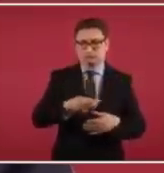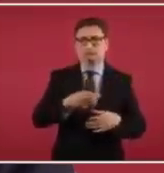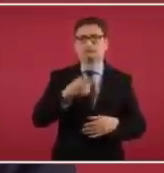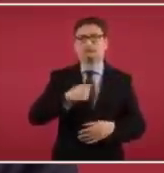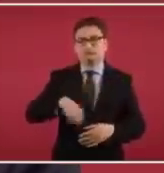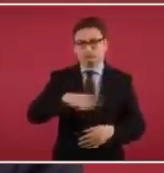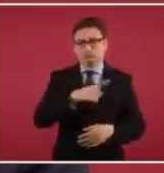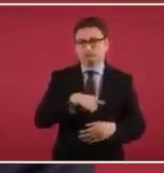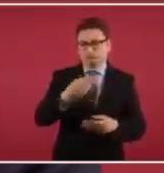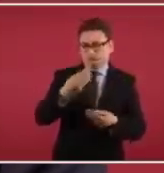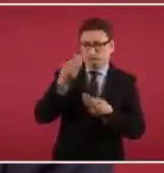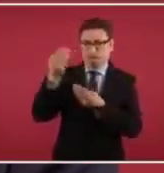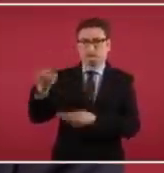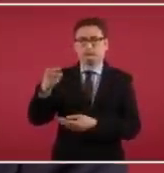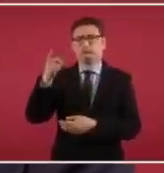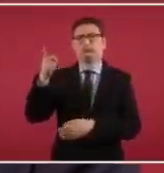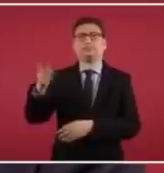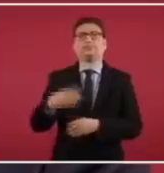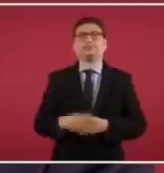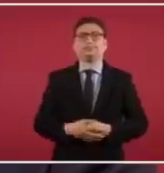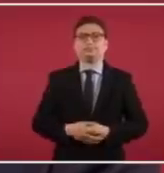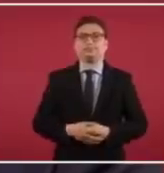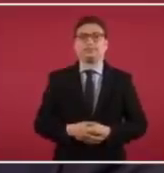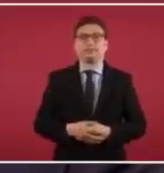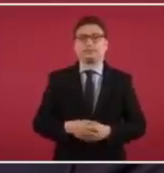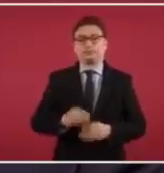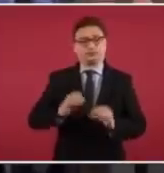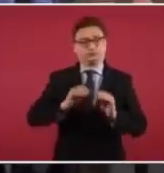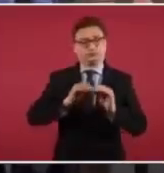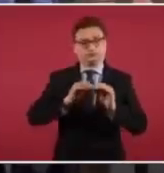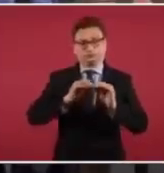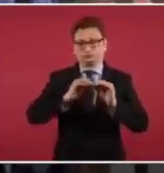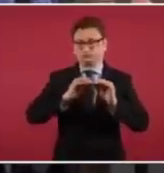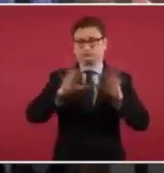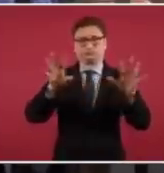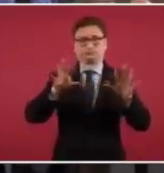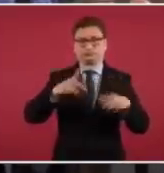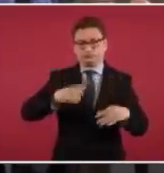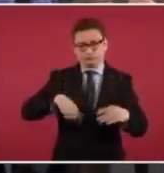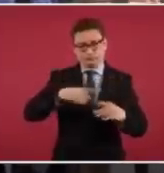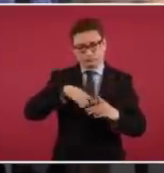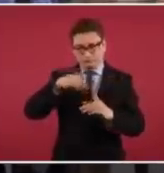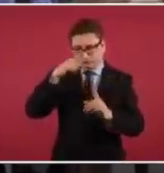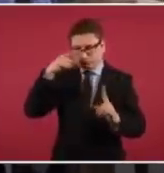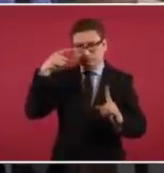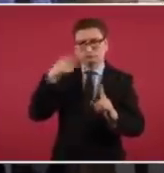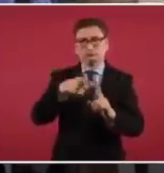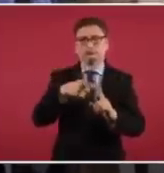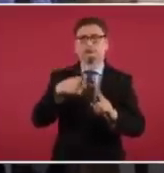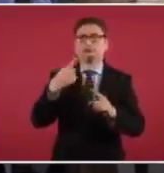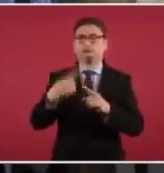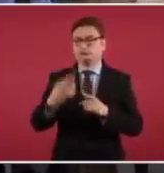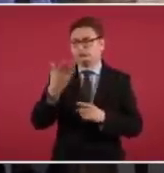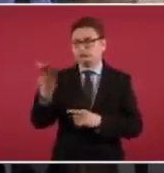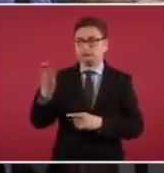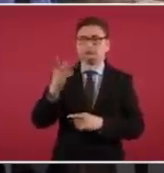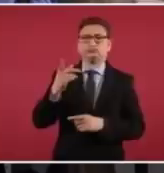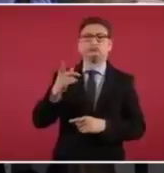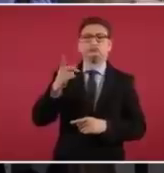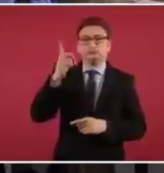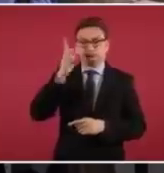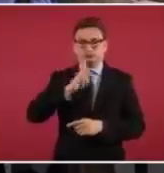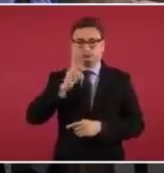vamos a dirigir de manera muy particular a la señora